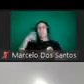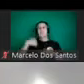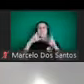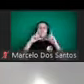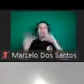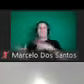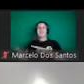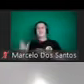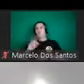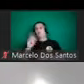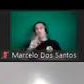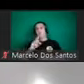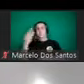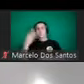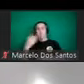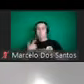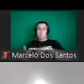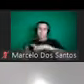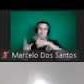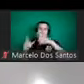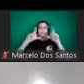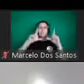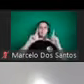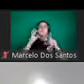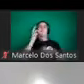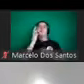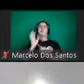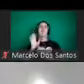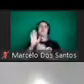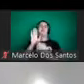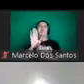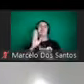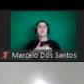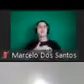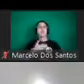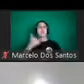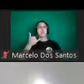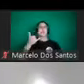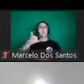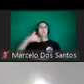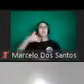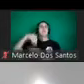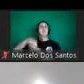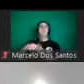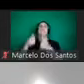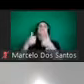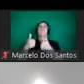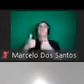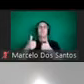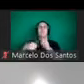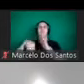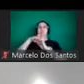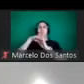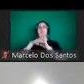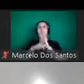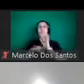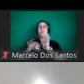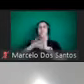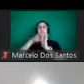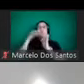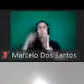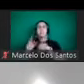públicas, de las herramientas de gestión o de los organismos pertinentes, de las normativas para propiciar un derecho humano de las personas